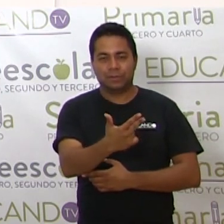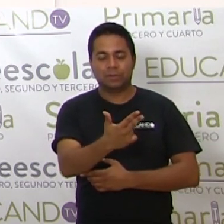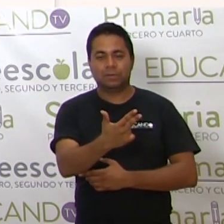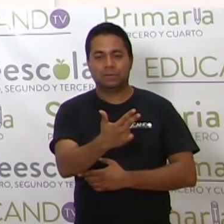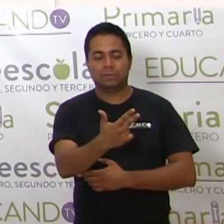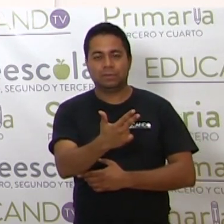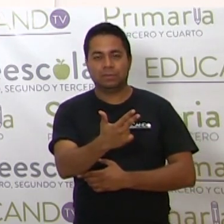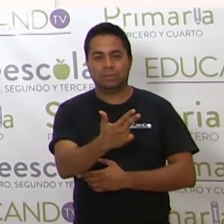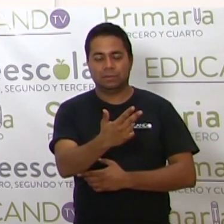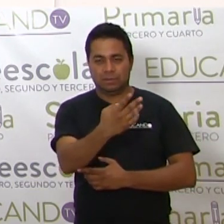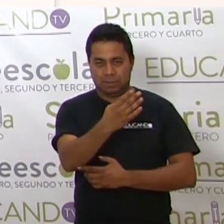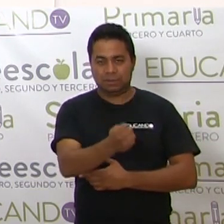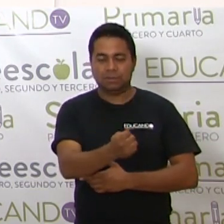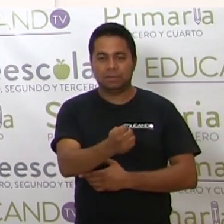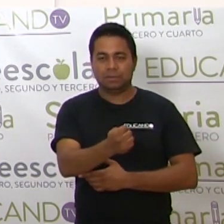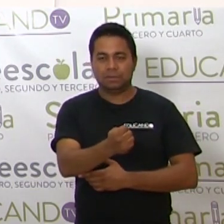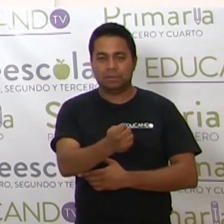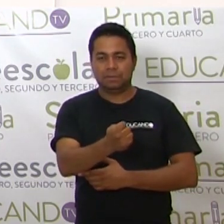789